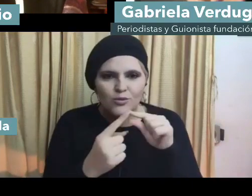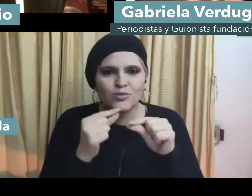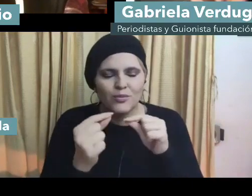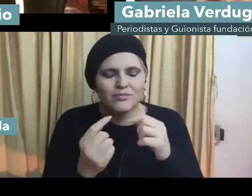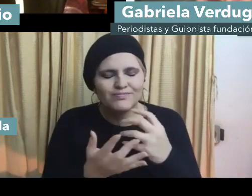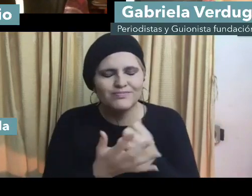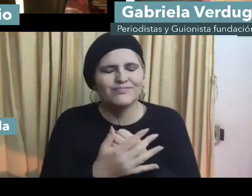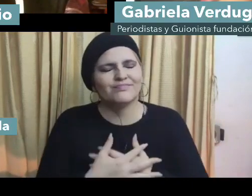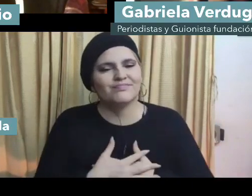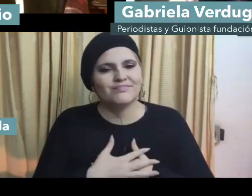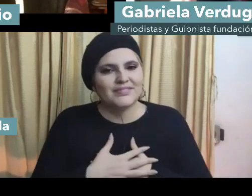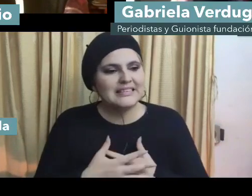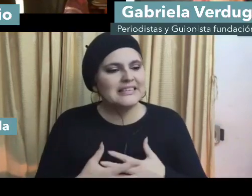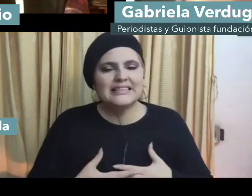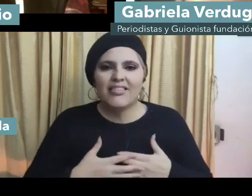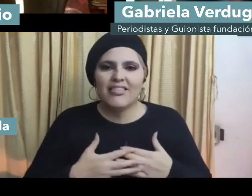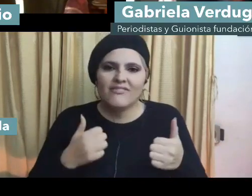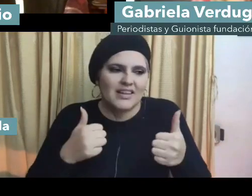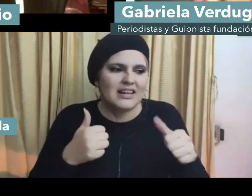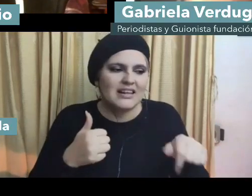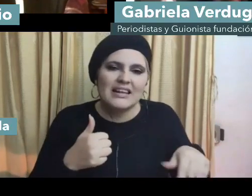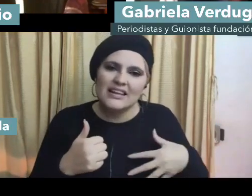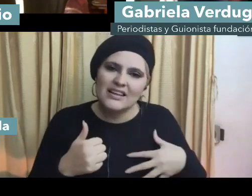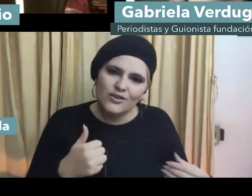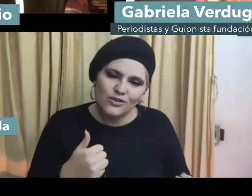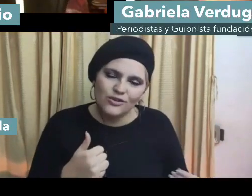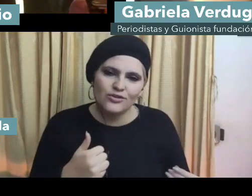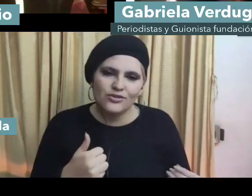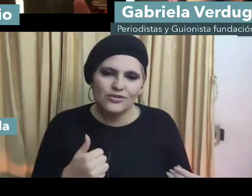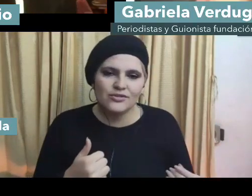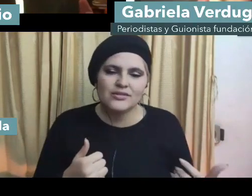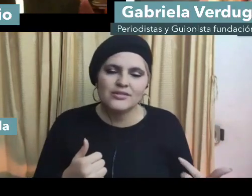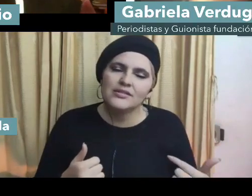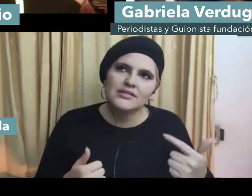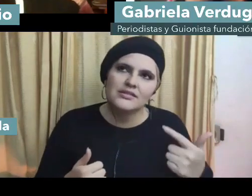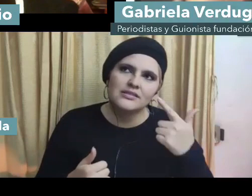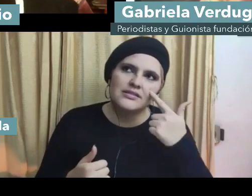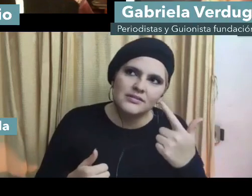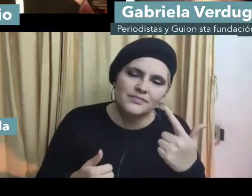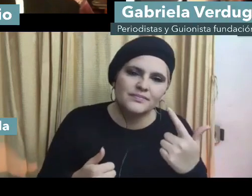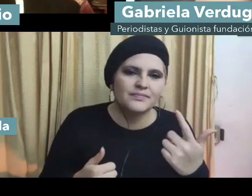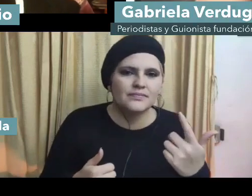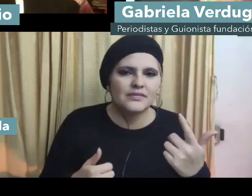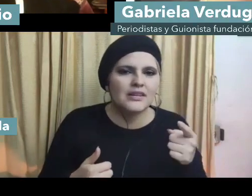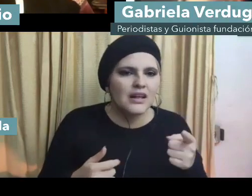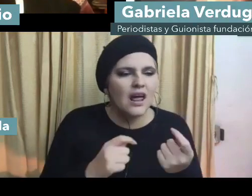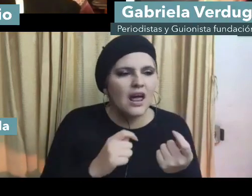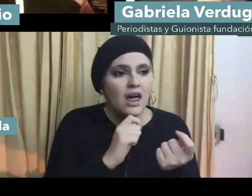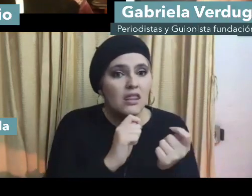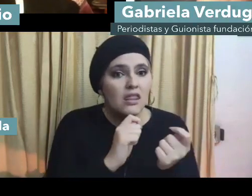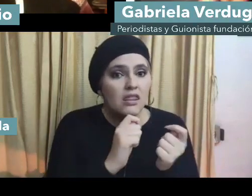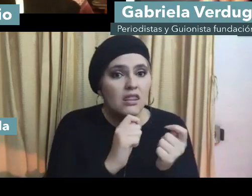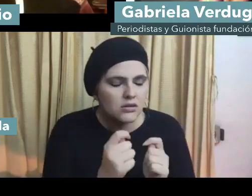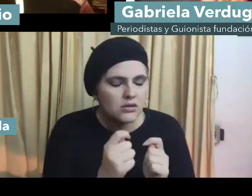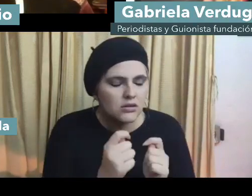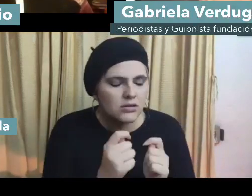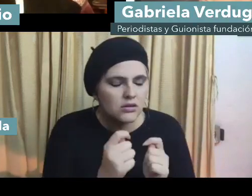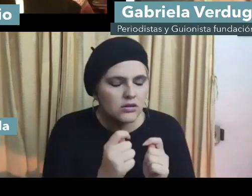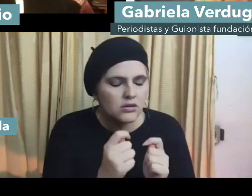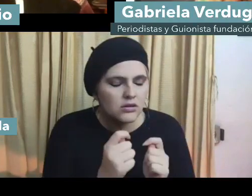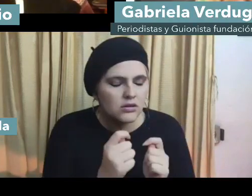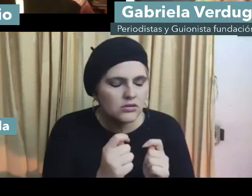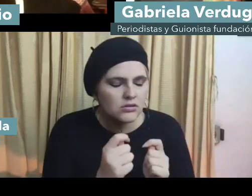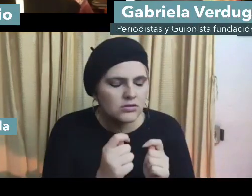Entonces, también vamos viendo cómo toda esta adecuación va generando algo muy positivo para todo el entorno de la persona autista.